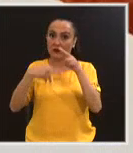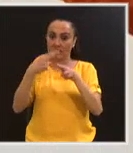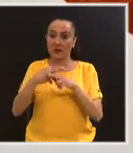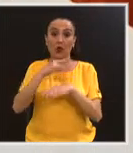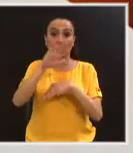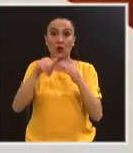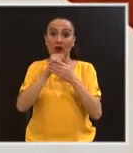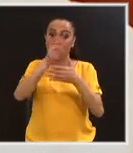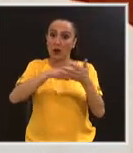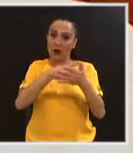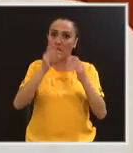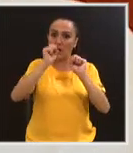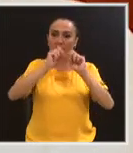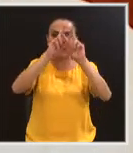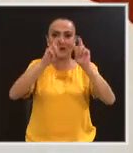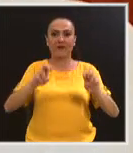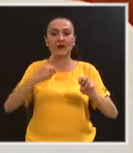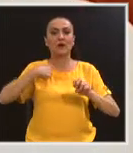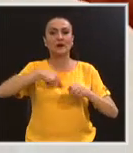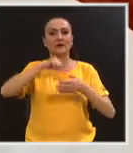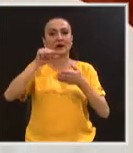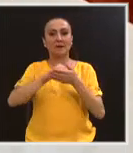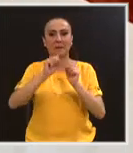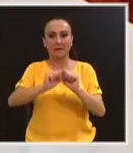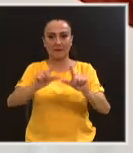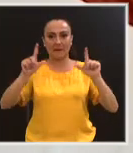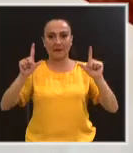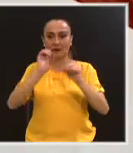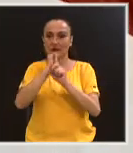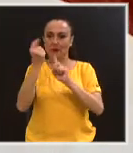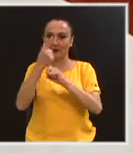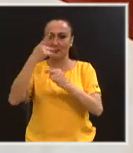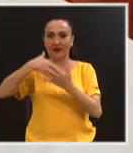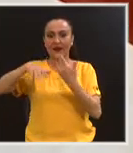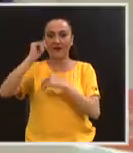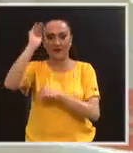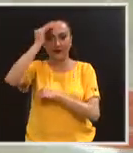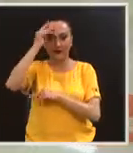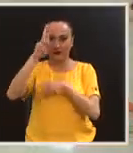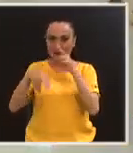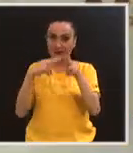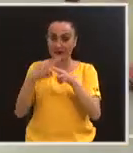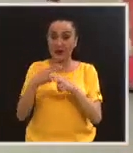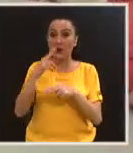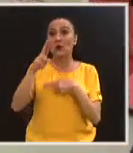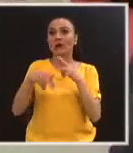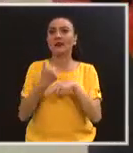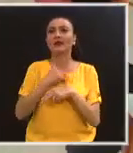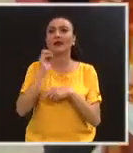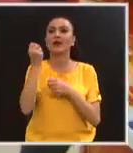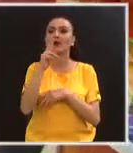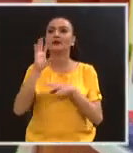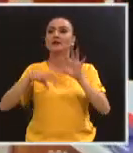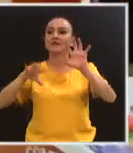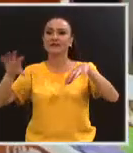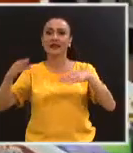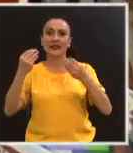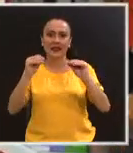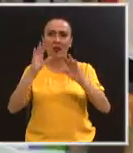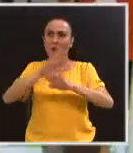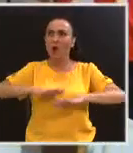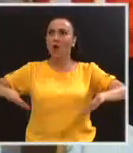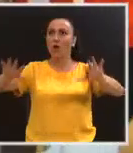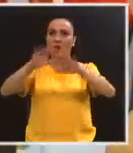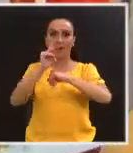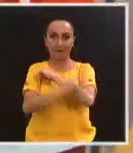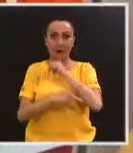todos estos horarios los pueden revisar en nuestra eh nuestras redes sociales o en Facebook de Universal universal tiene 12 tiendas alrededor de todo el país